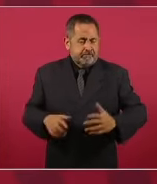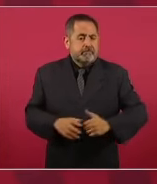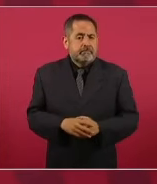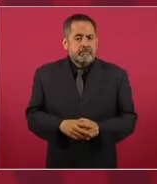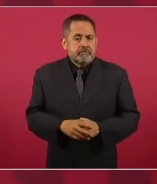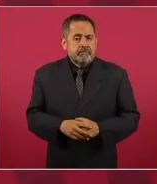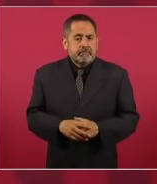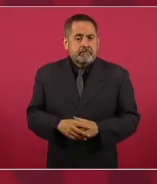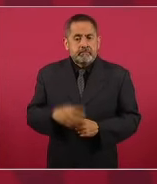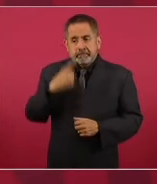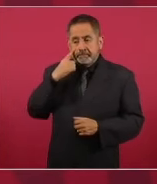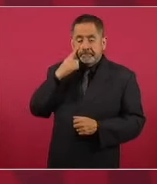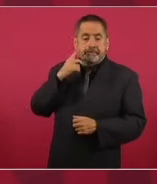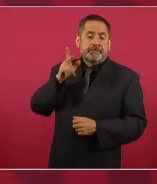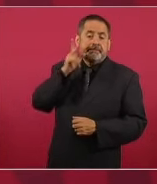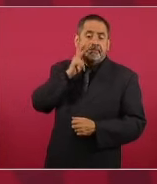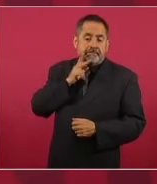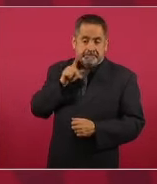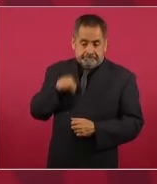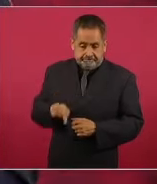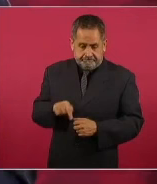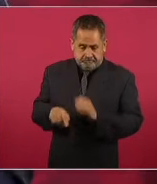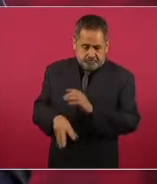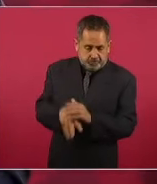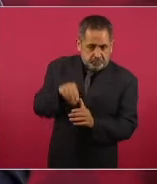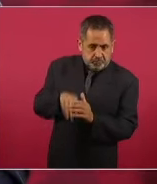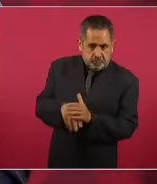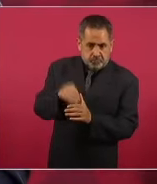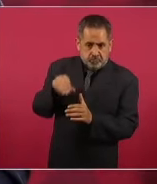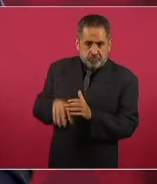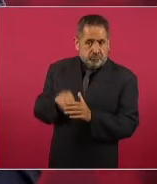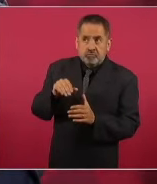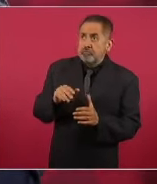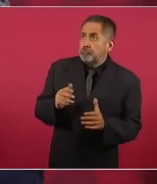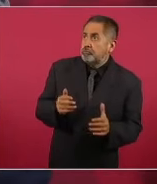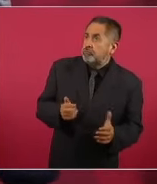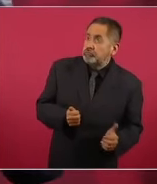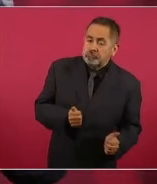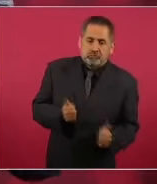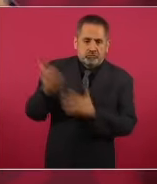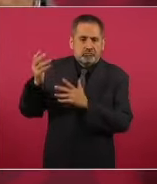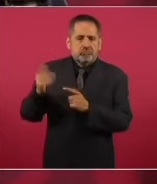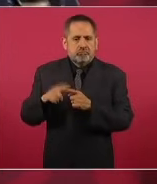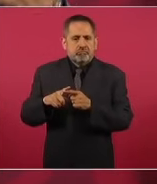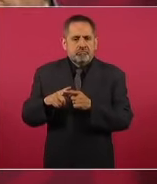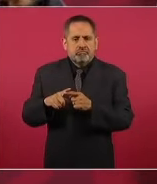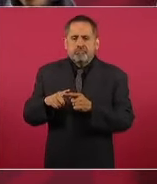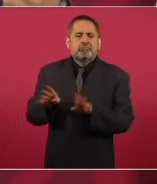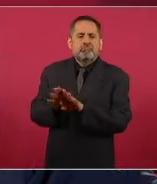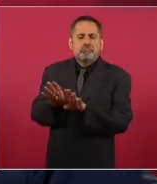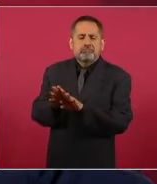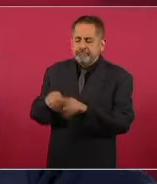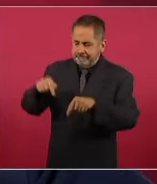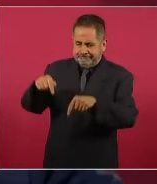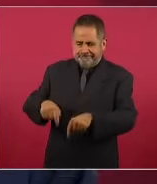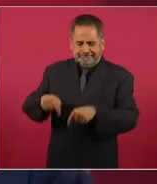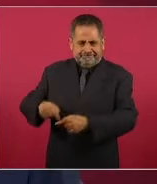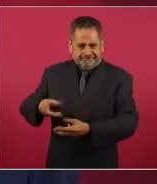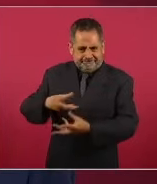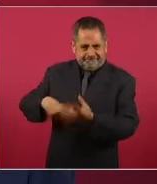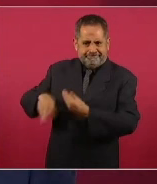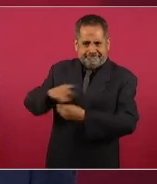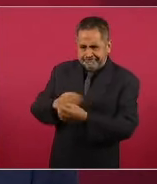el petróleo crudo que estamos extrayendo va a ser la materia prima para